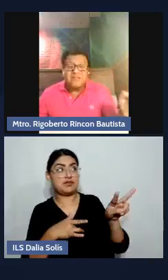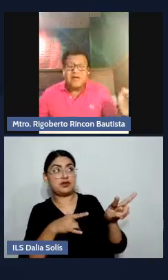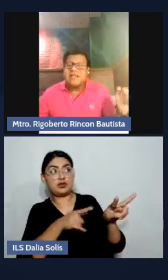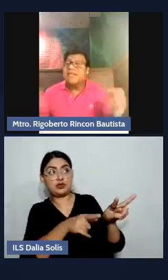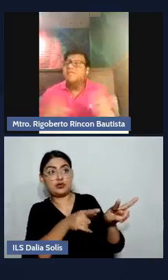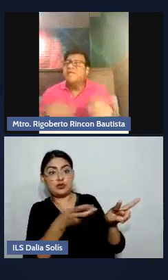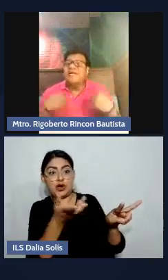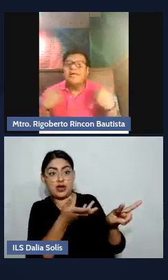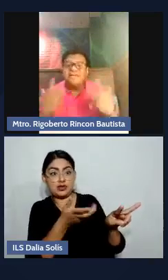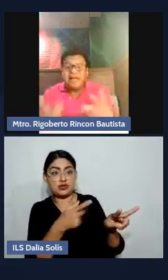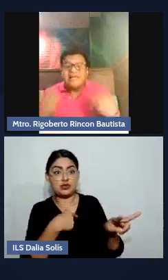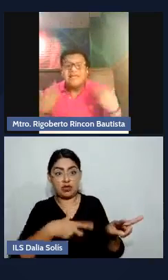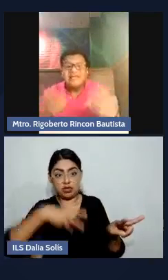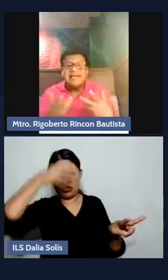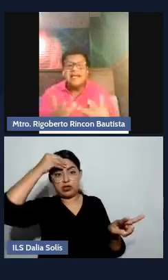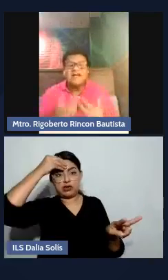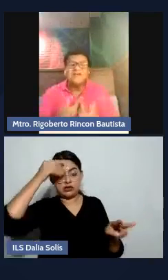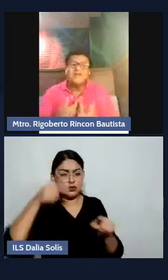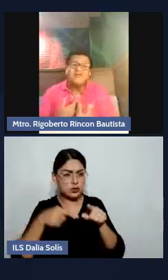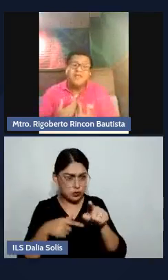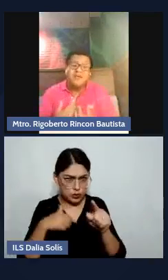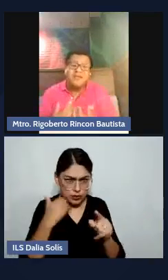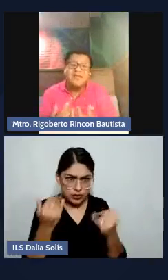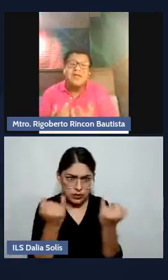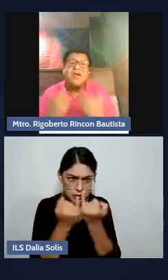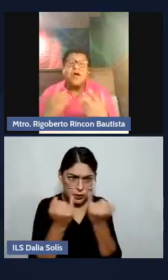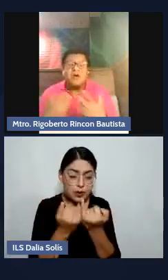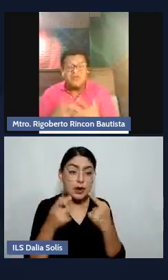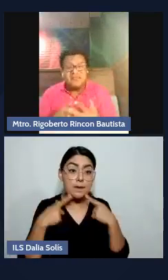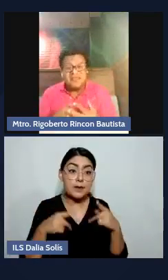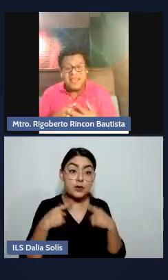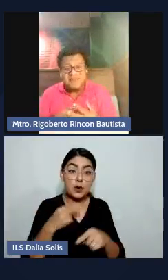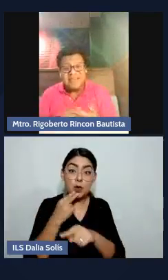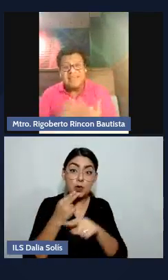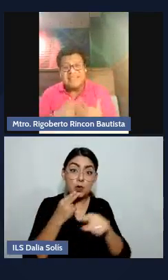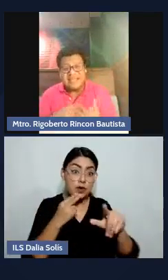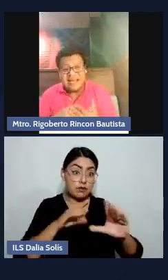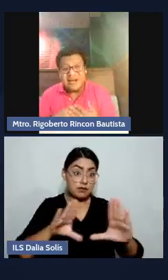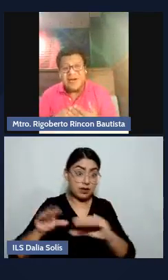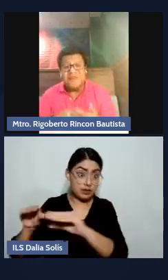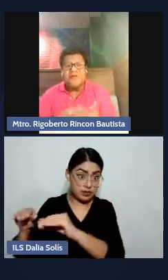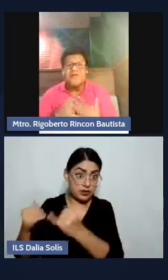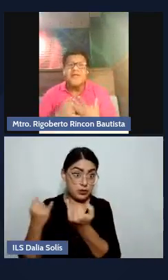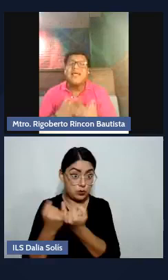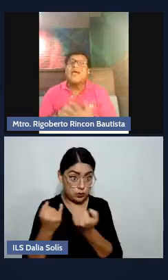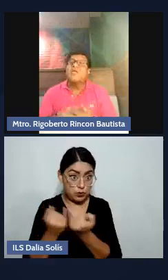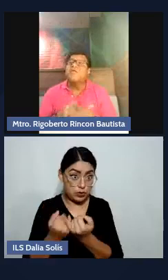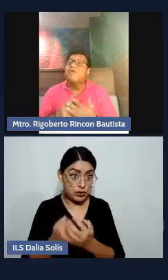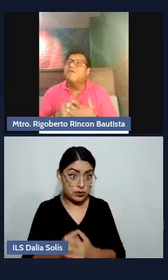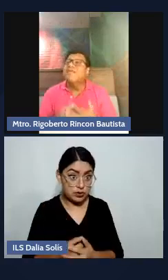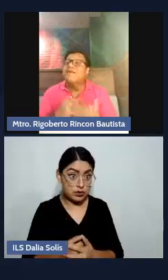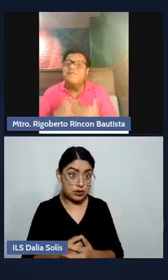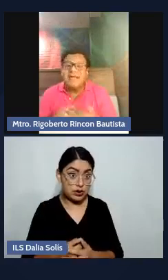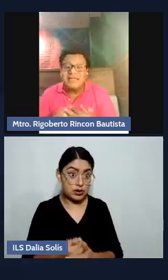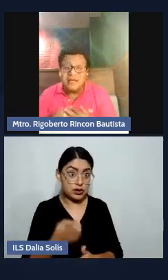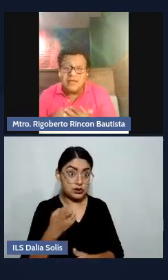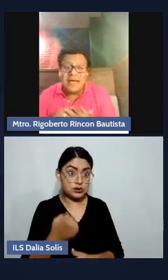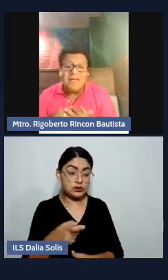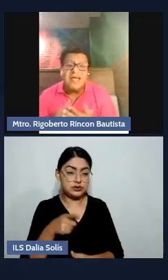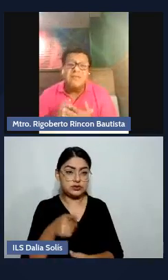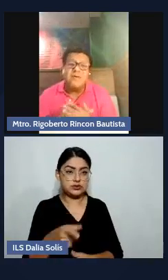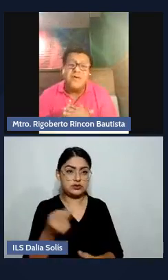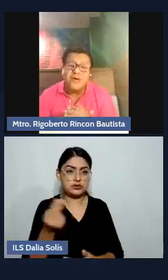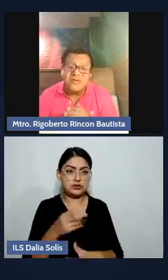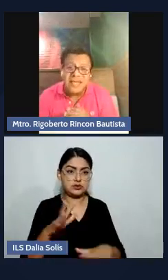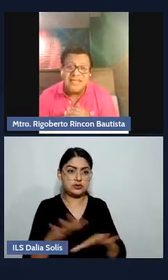que más sigan consumiendo esto o sencillamente cerrarlo por una vida más saludable y por un